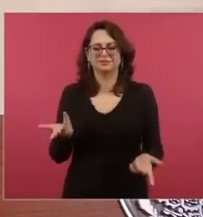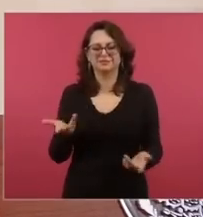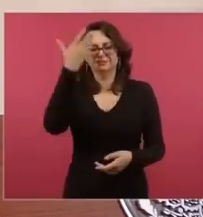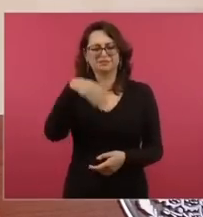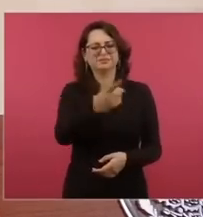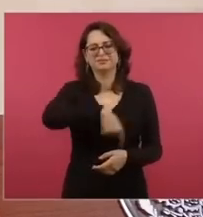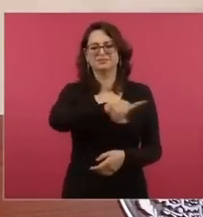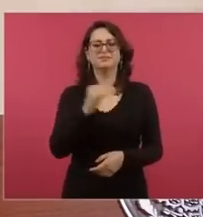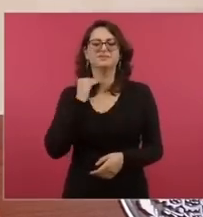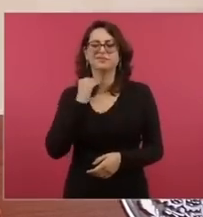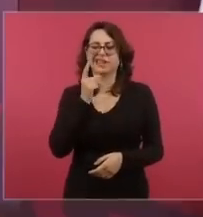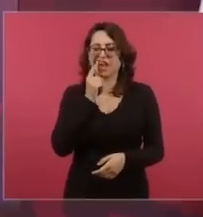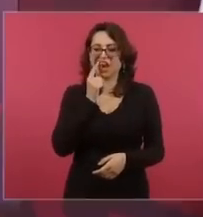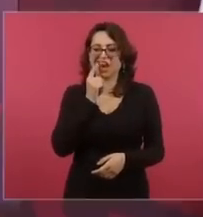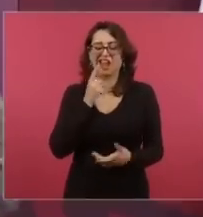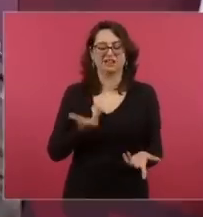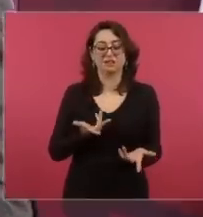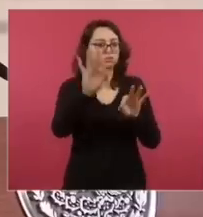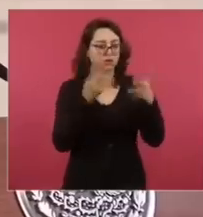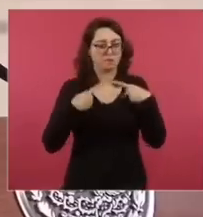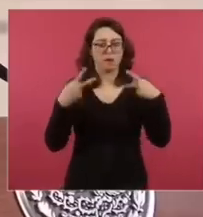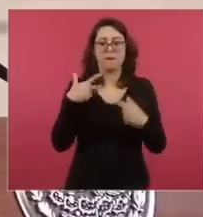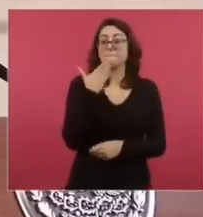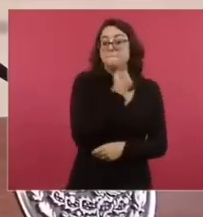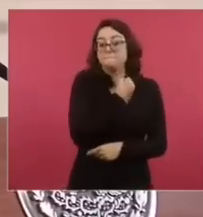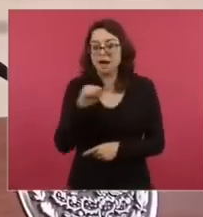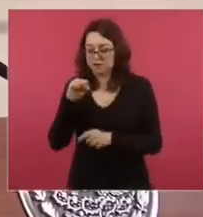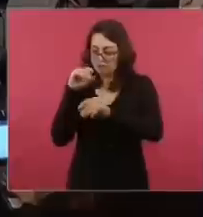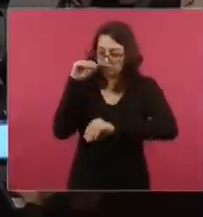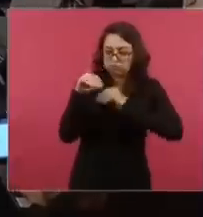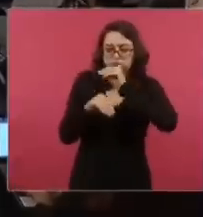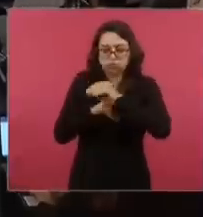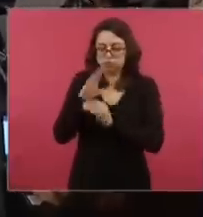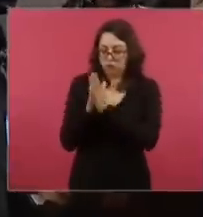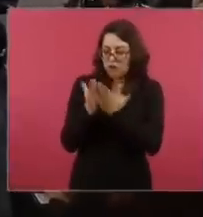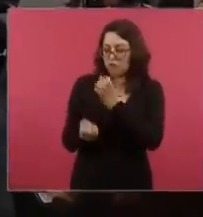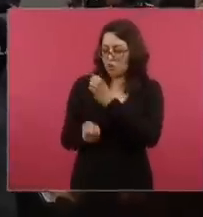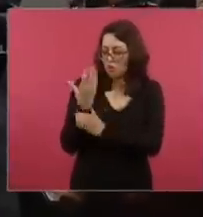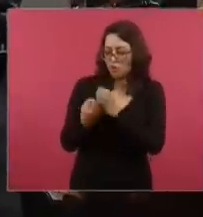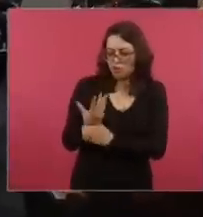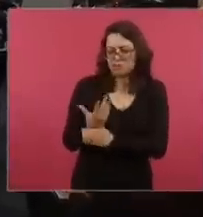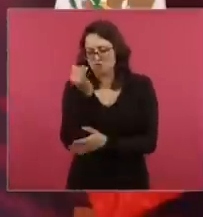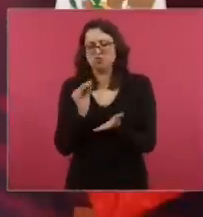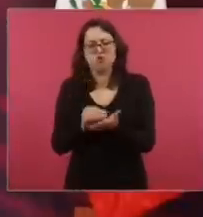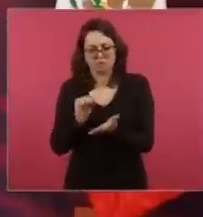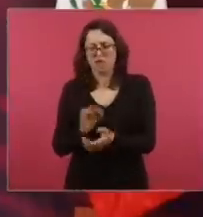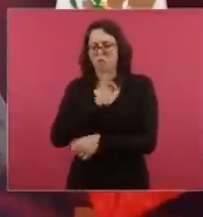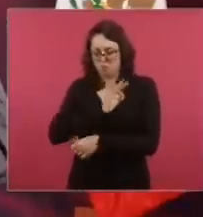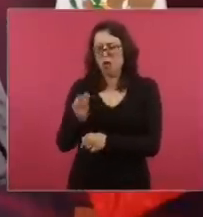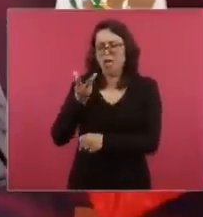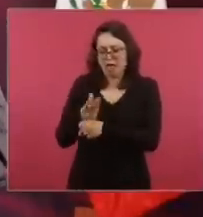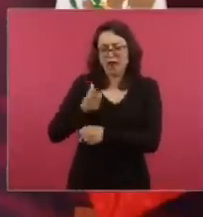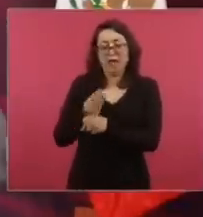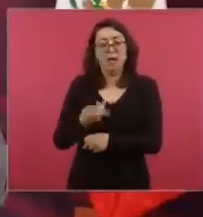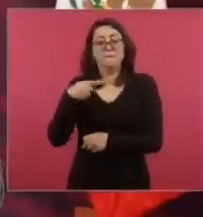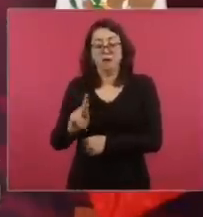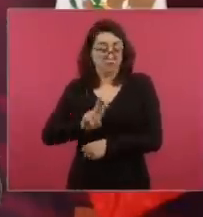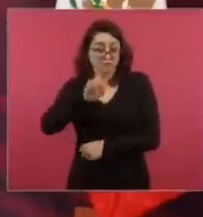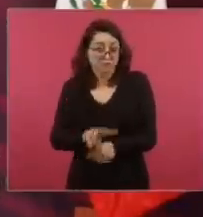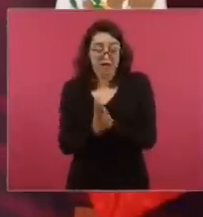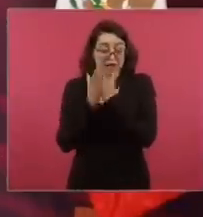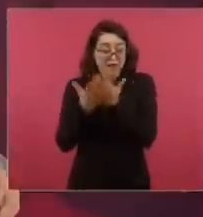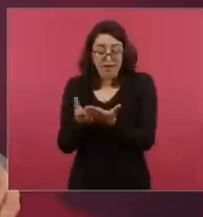abogados de la Secretaría de Educación Pública pues están cuidando todo eso. Y desde luego, pueden ser perfectibles, pero están bien